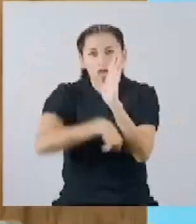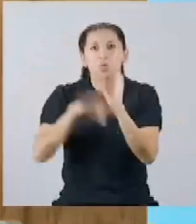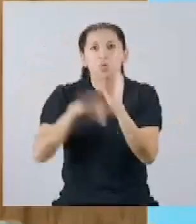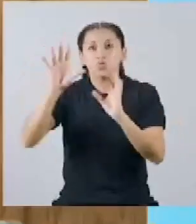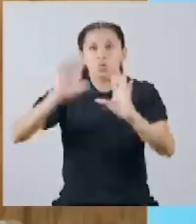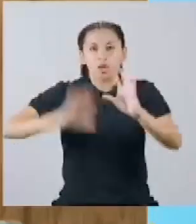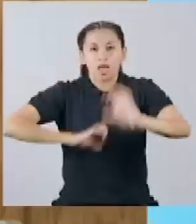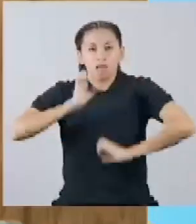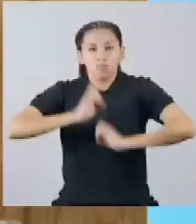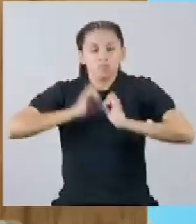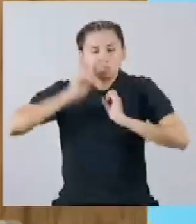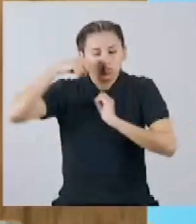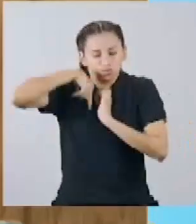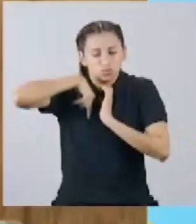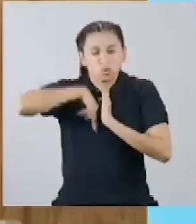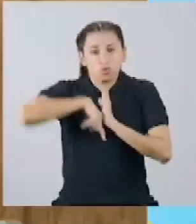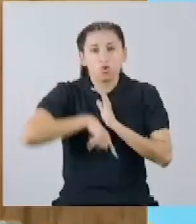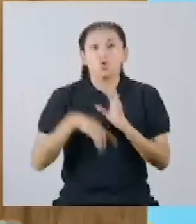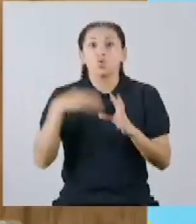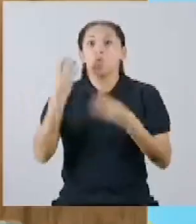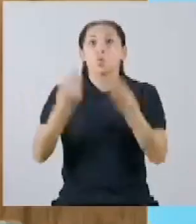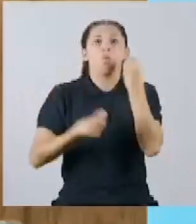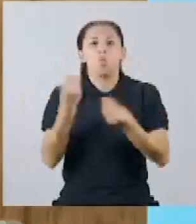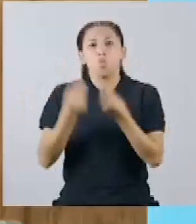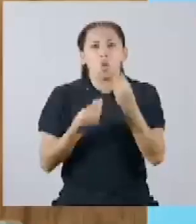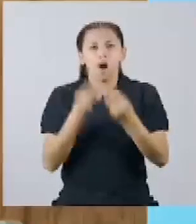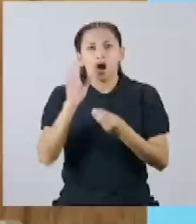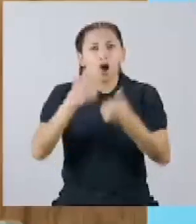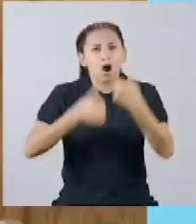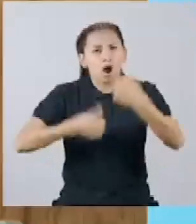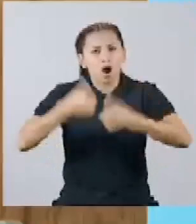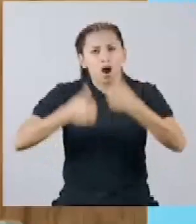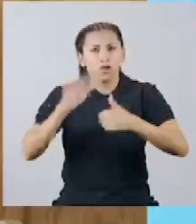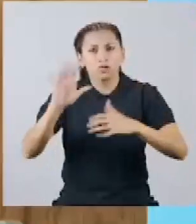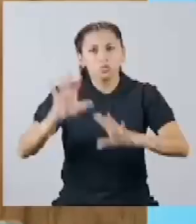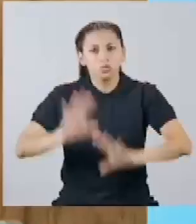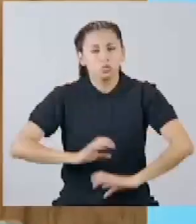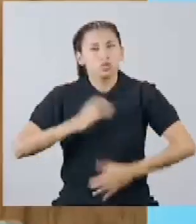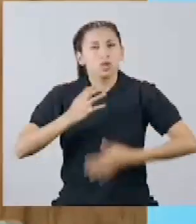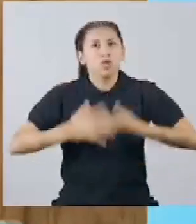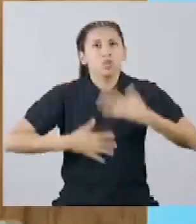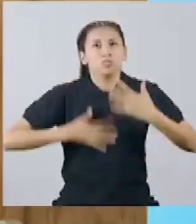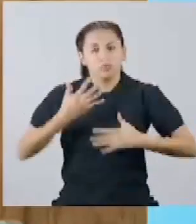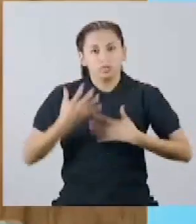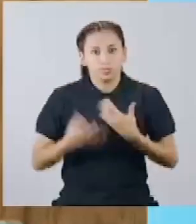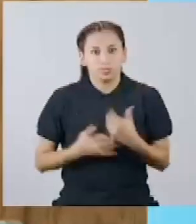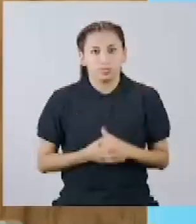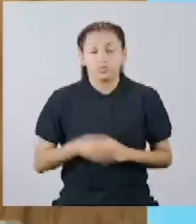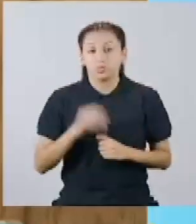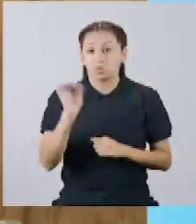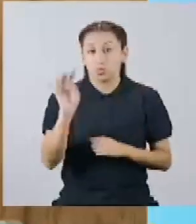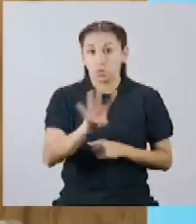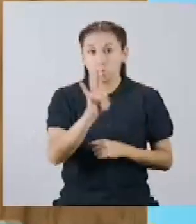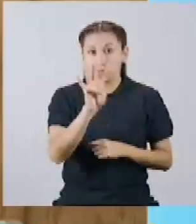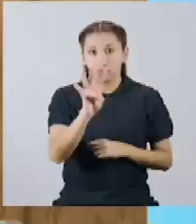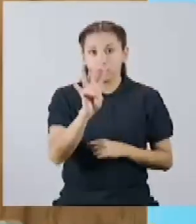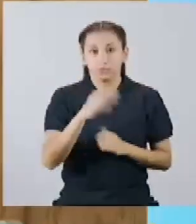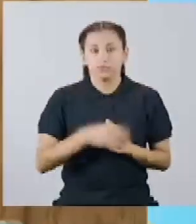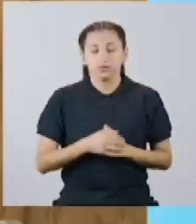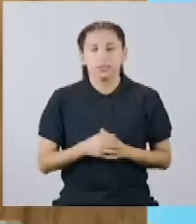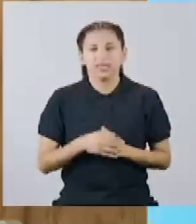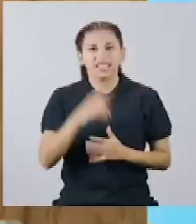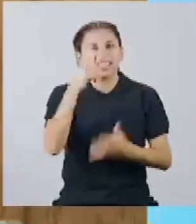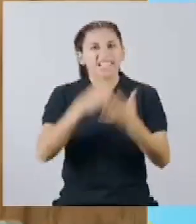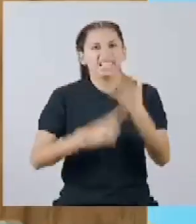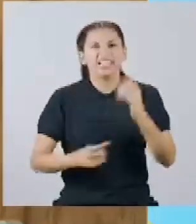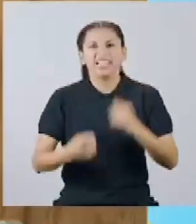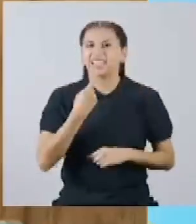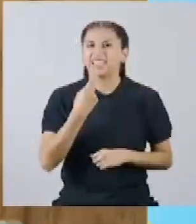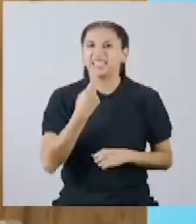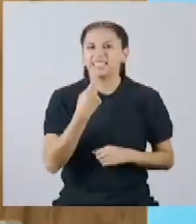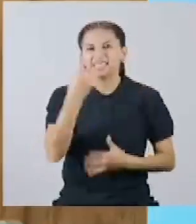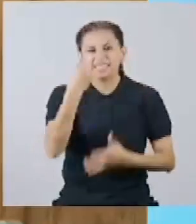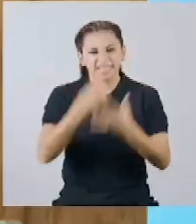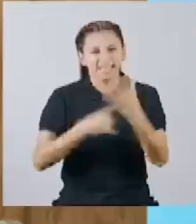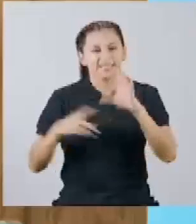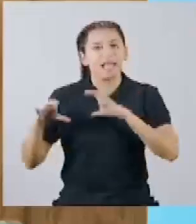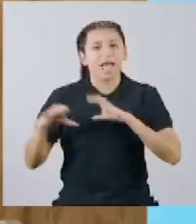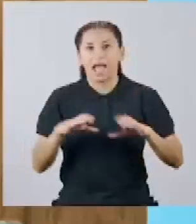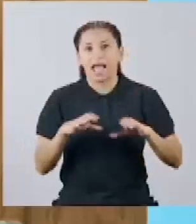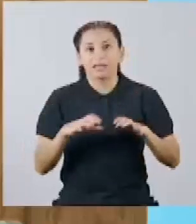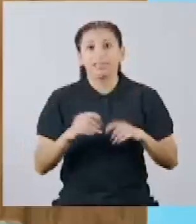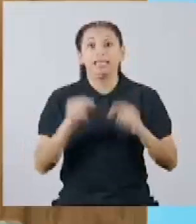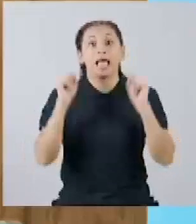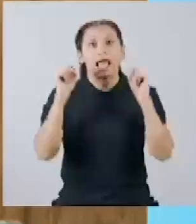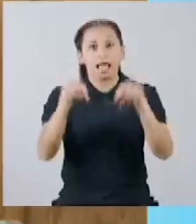le preocupa? ¿Cuáles son sus motivaciones? 4. ¿Qué dice y hace? Aquí